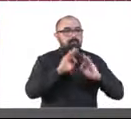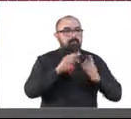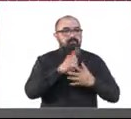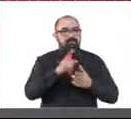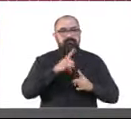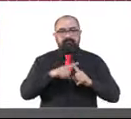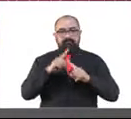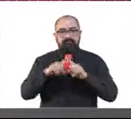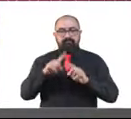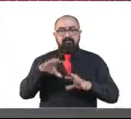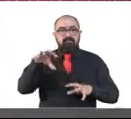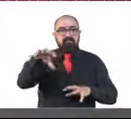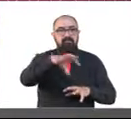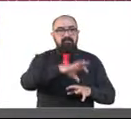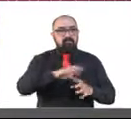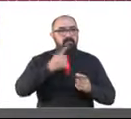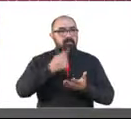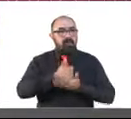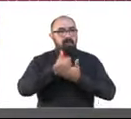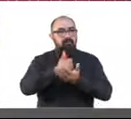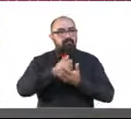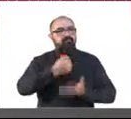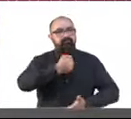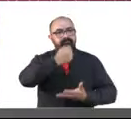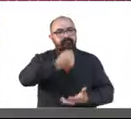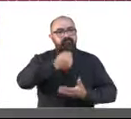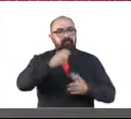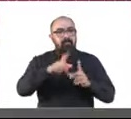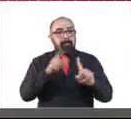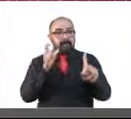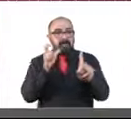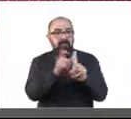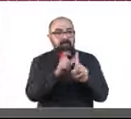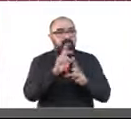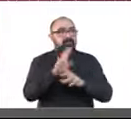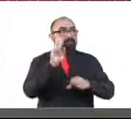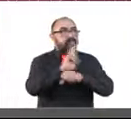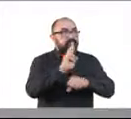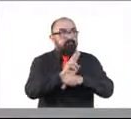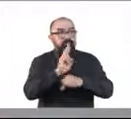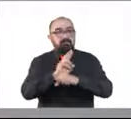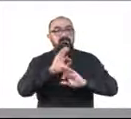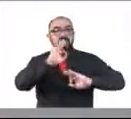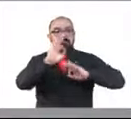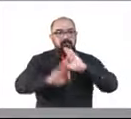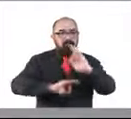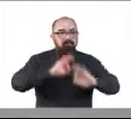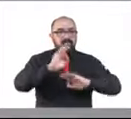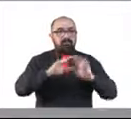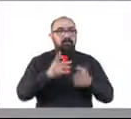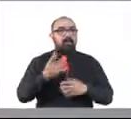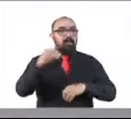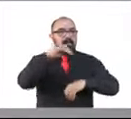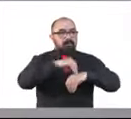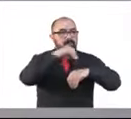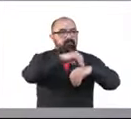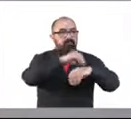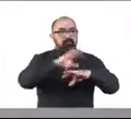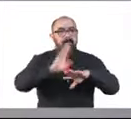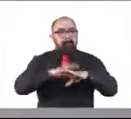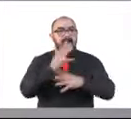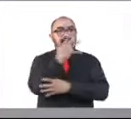brigadistas en la ciudad que conservan y protegen los bosques y al mismo tiempo, y los restauran también, y al mismo